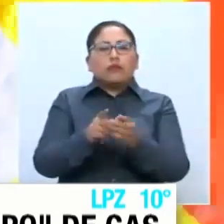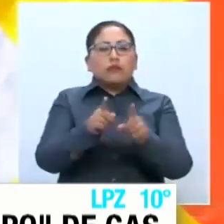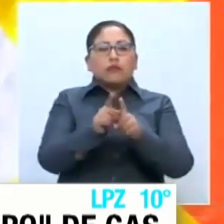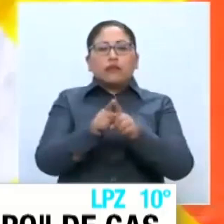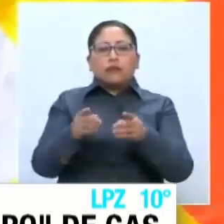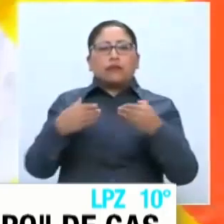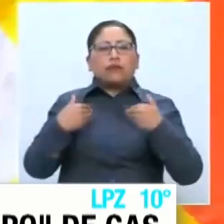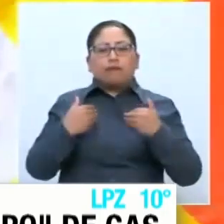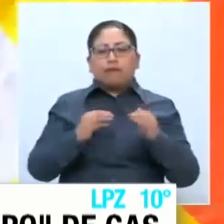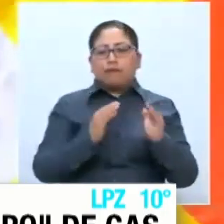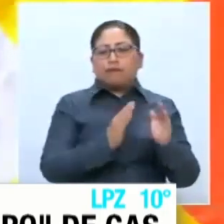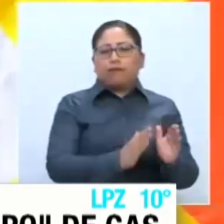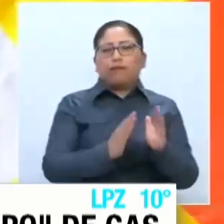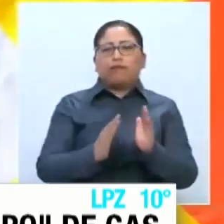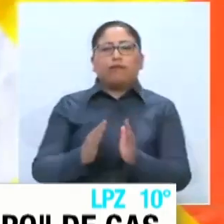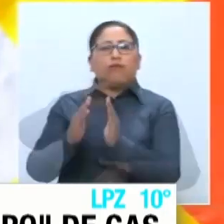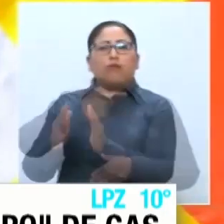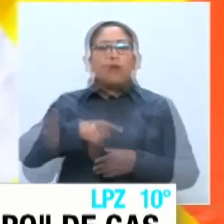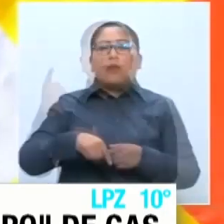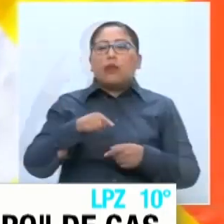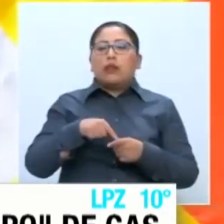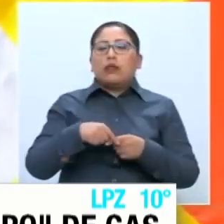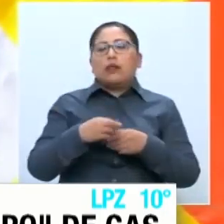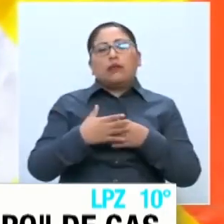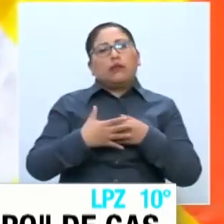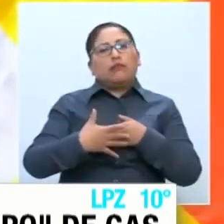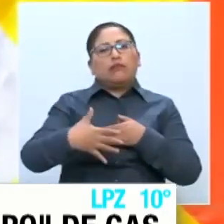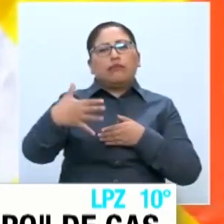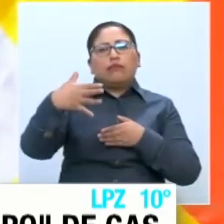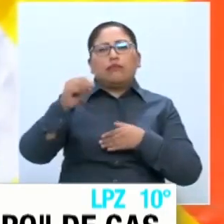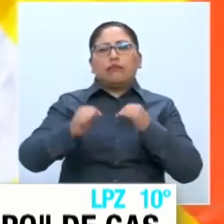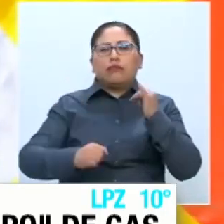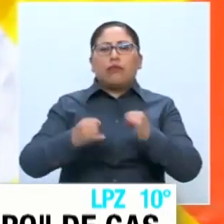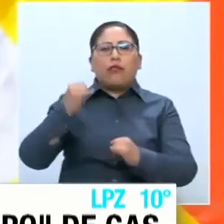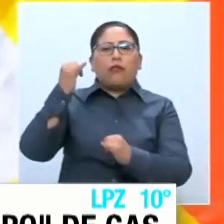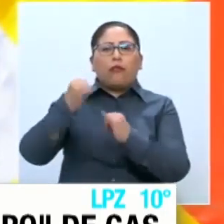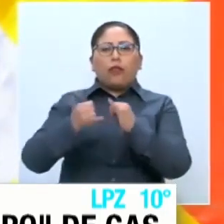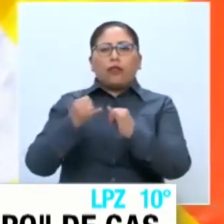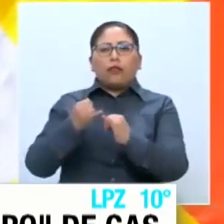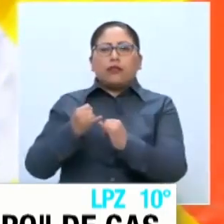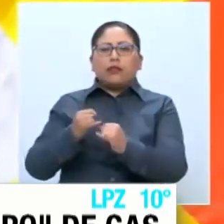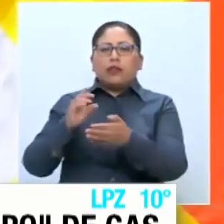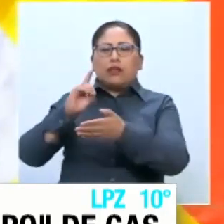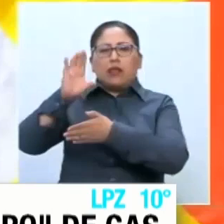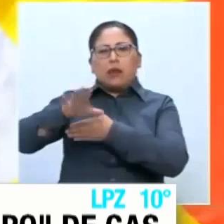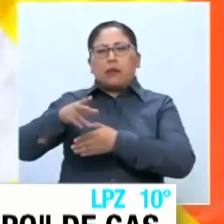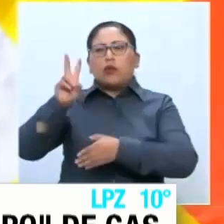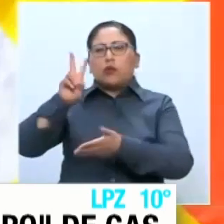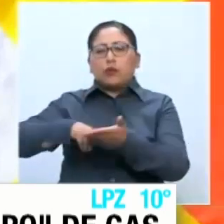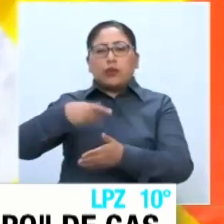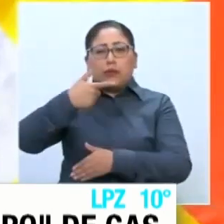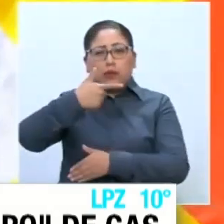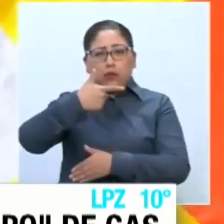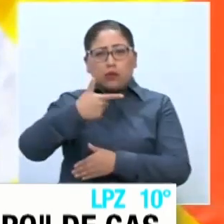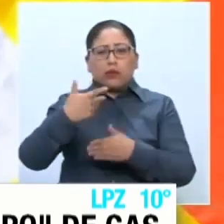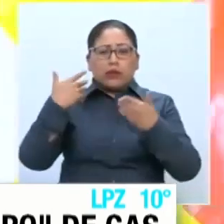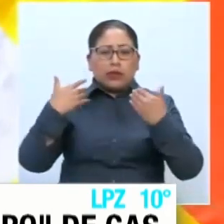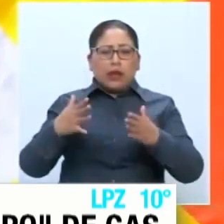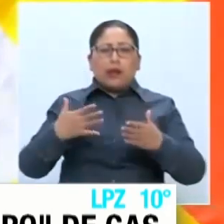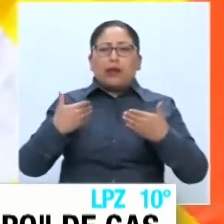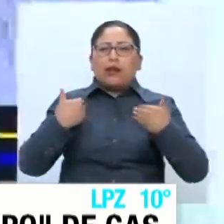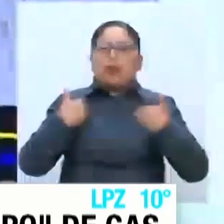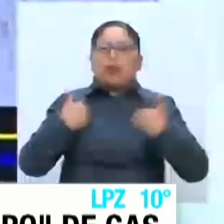de una preparación para la explotación. En finales del 2021, este pozo ya va a entrar